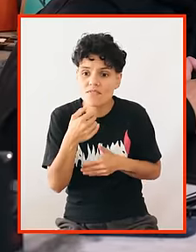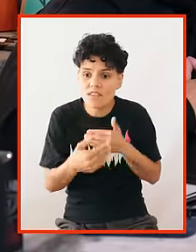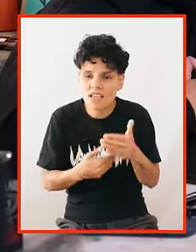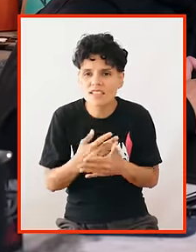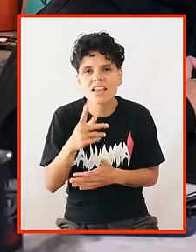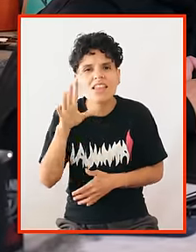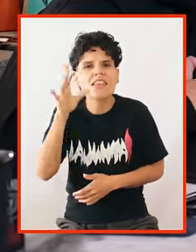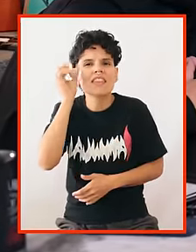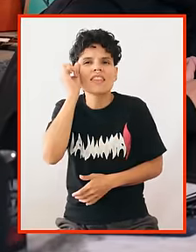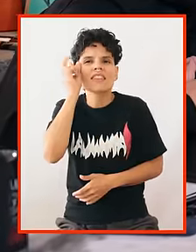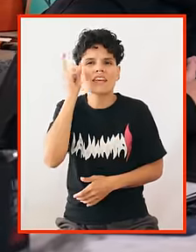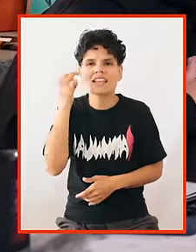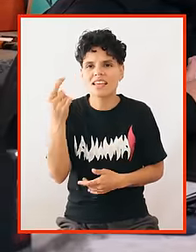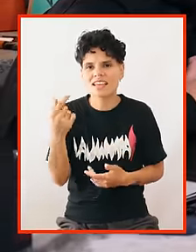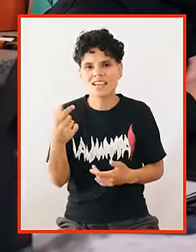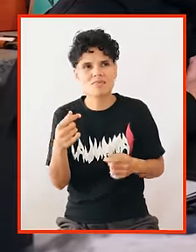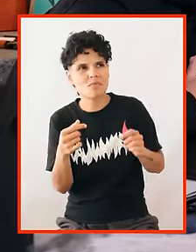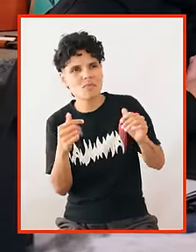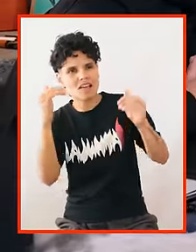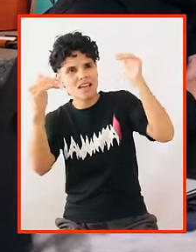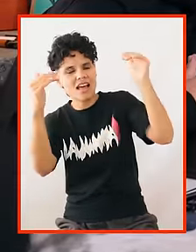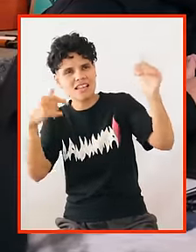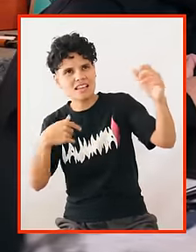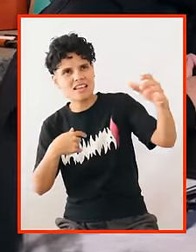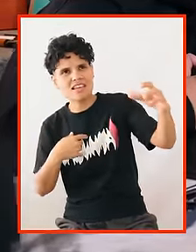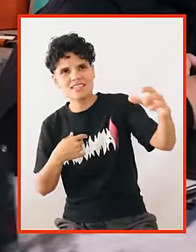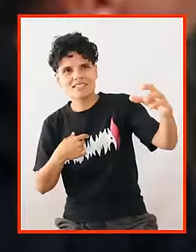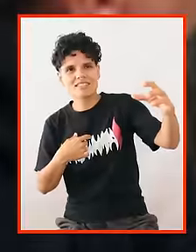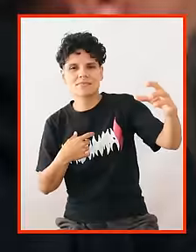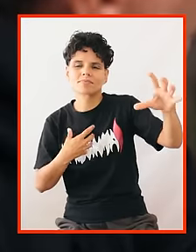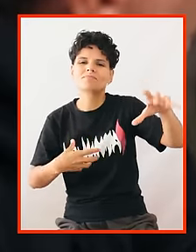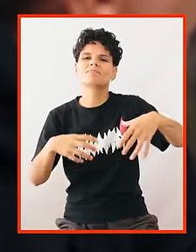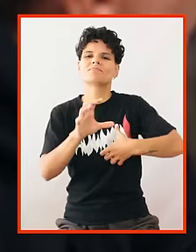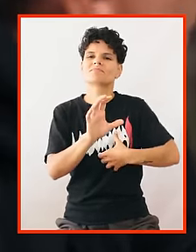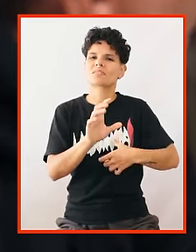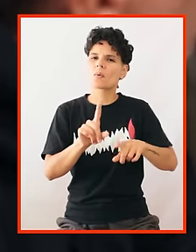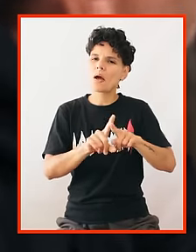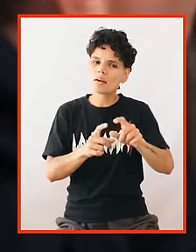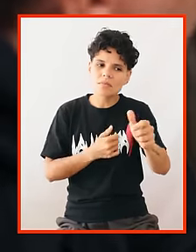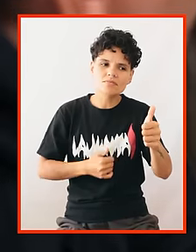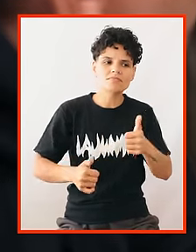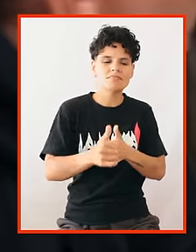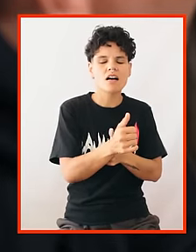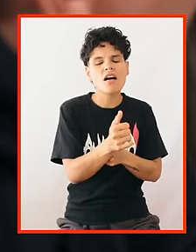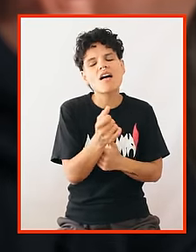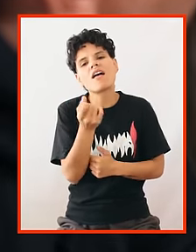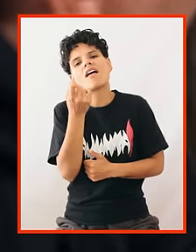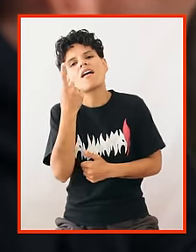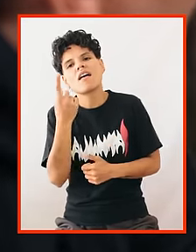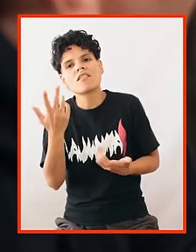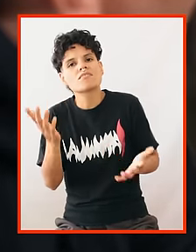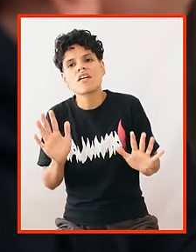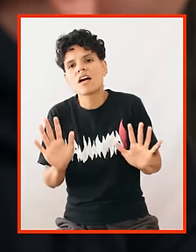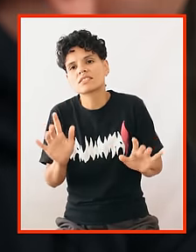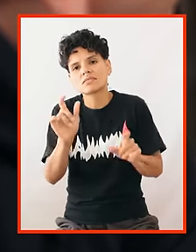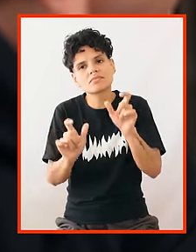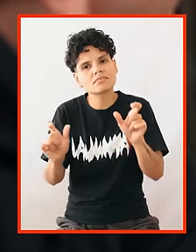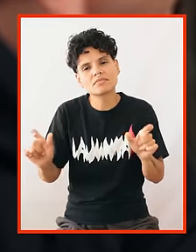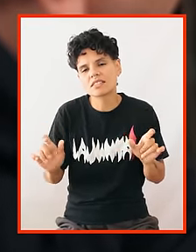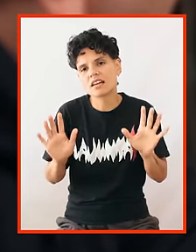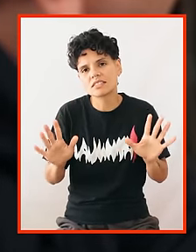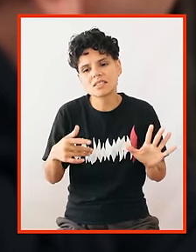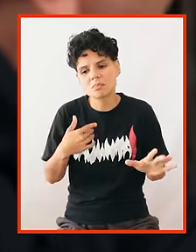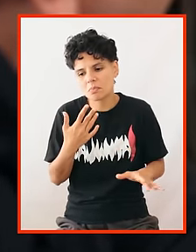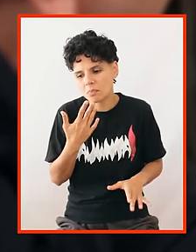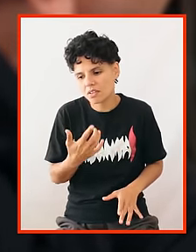dar cuenta que la diferencia no es tanta y hay ciertas cosas que uno no termina de entender, ¿no? Porque uno dice, bueno, si la gente así sigue